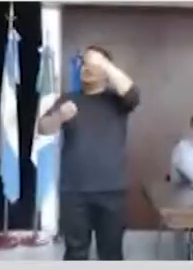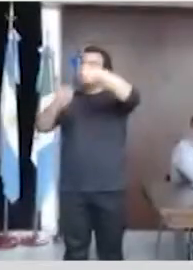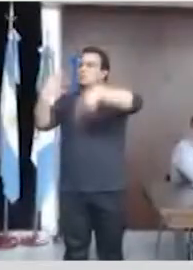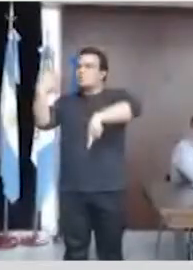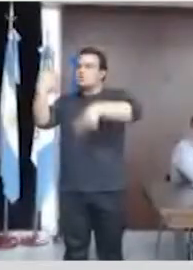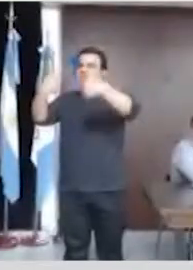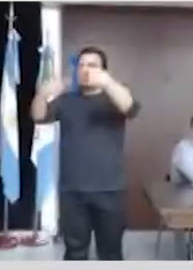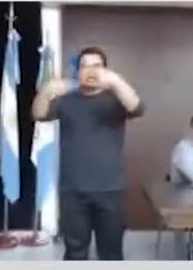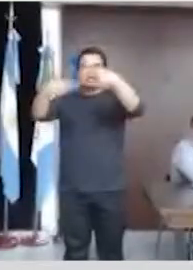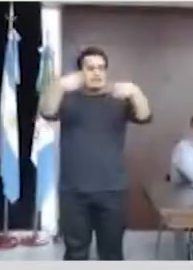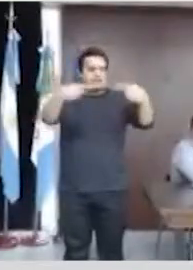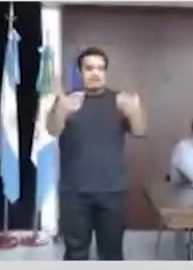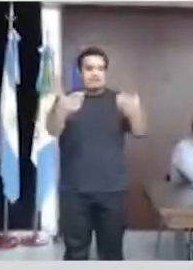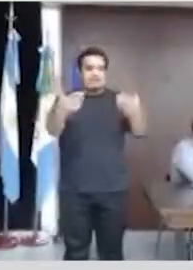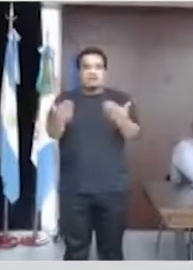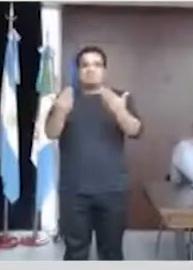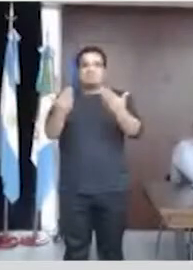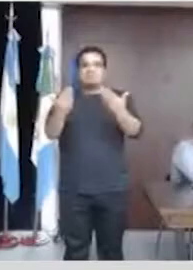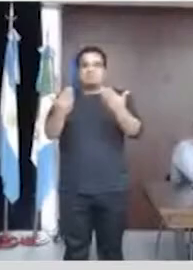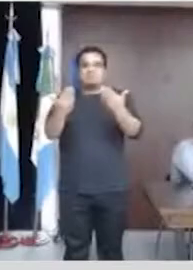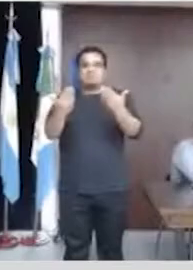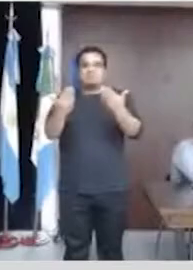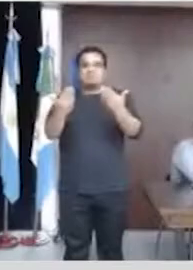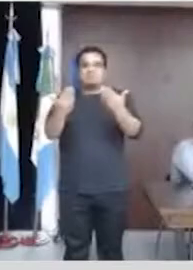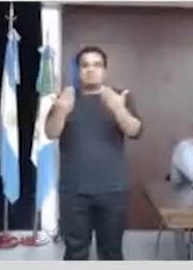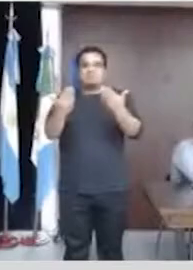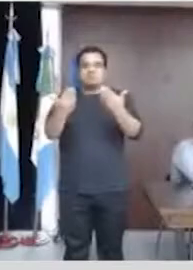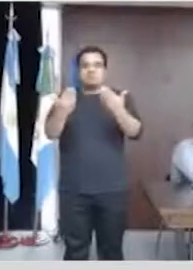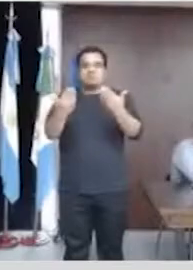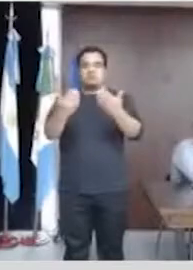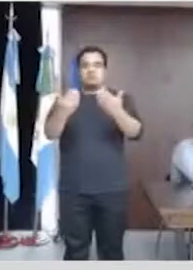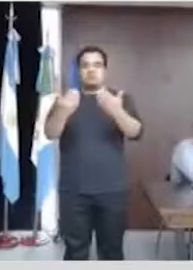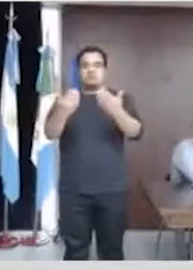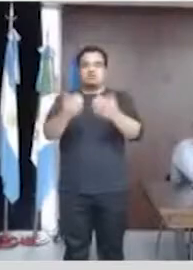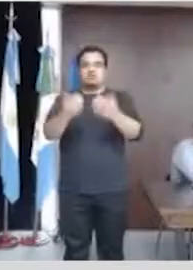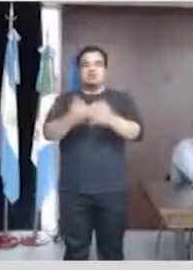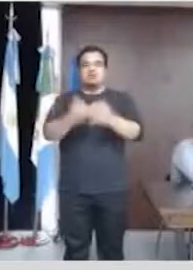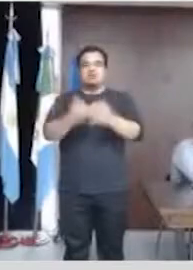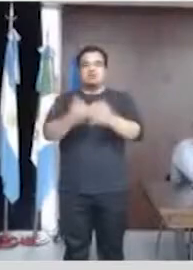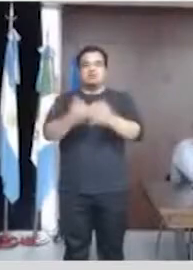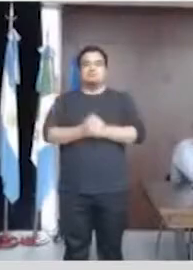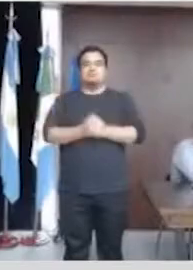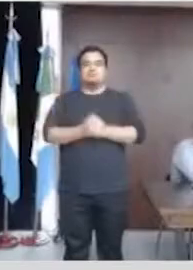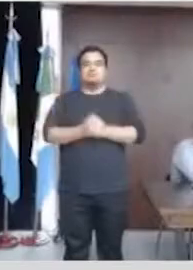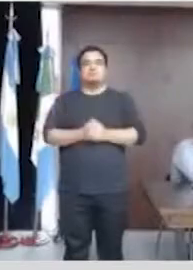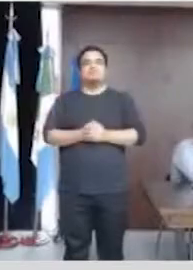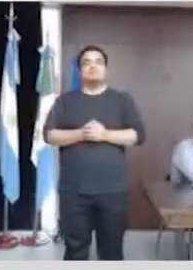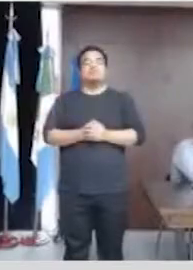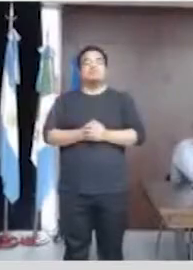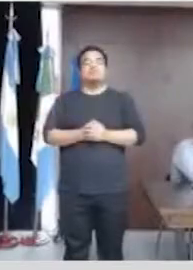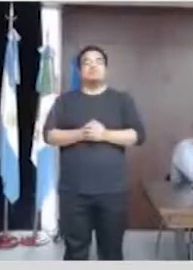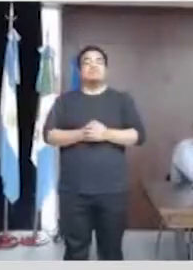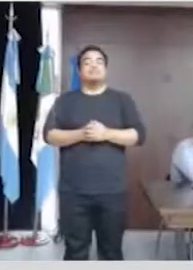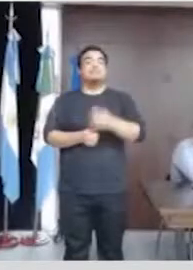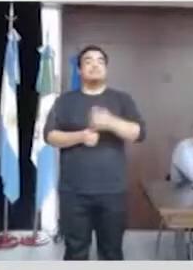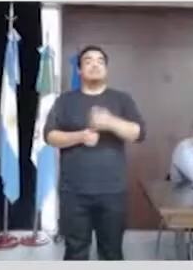social significativa es muy importante, es esa fuerza que está disponible, un estilo de vida claramente activo y,